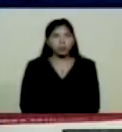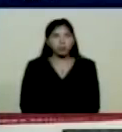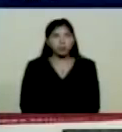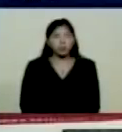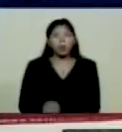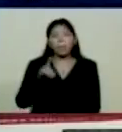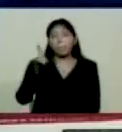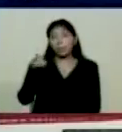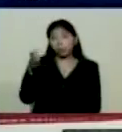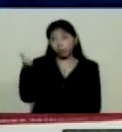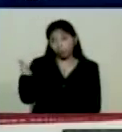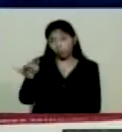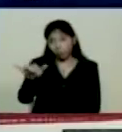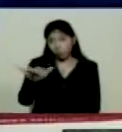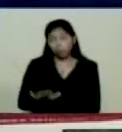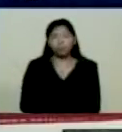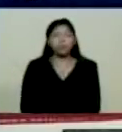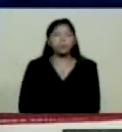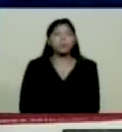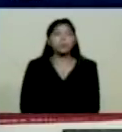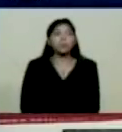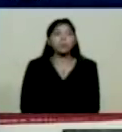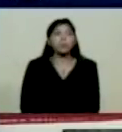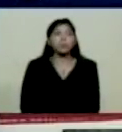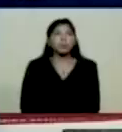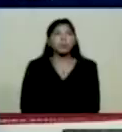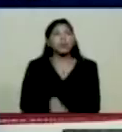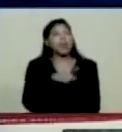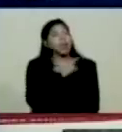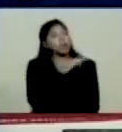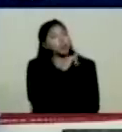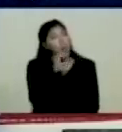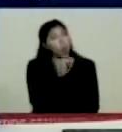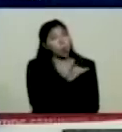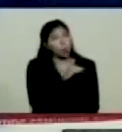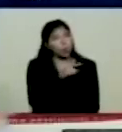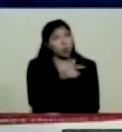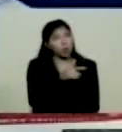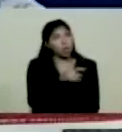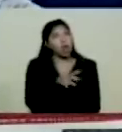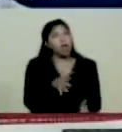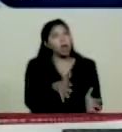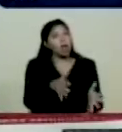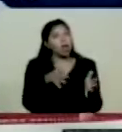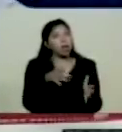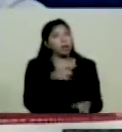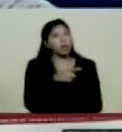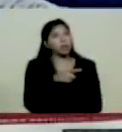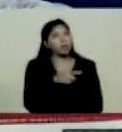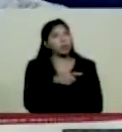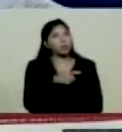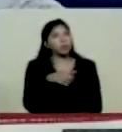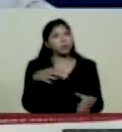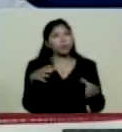Pregúntenle a él. Y en Zulia ganó el partido Primero